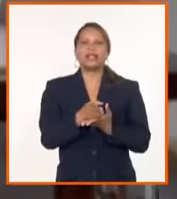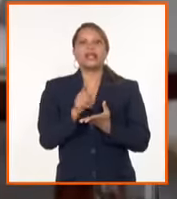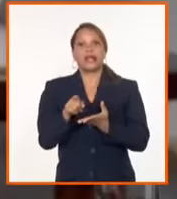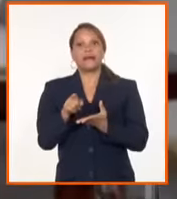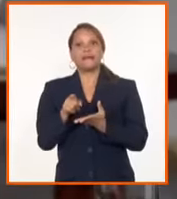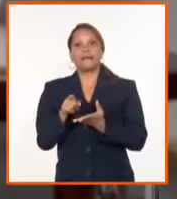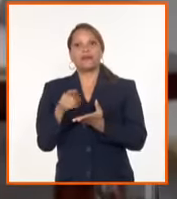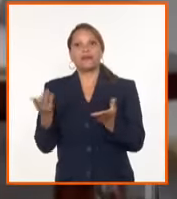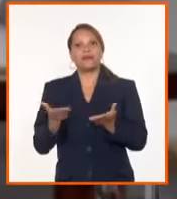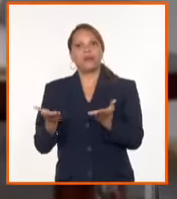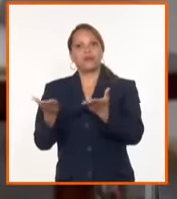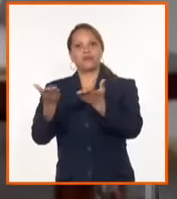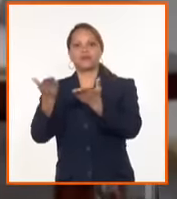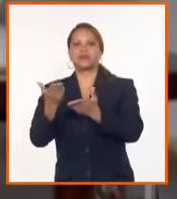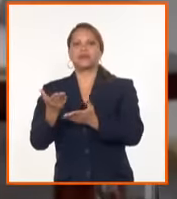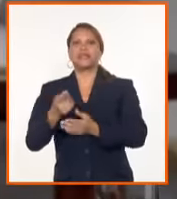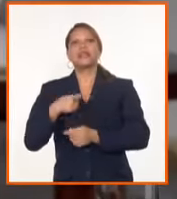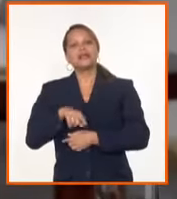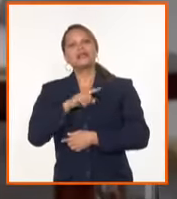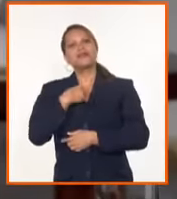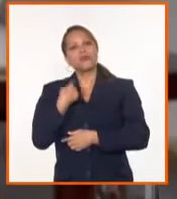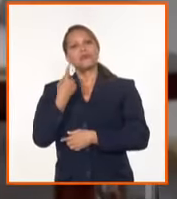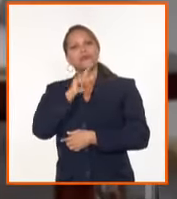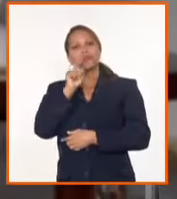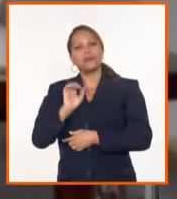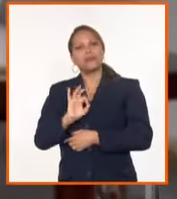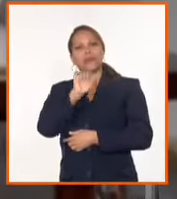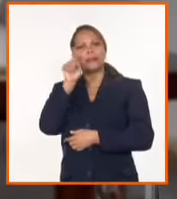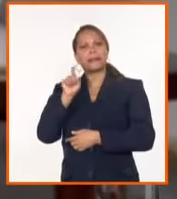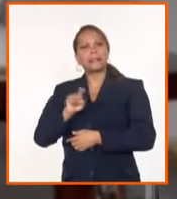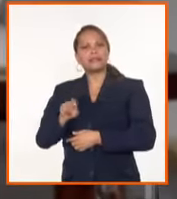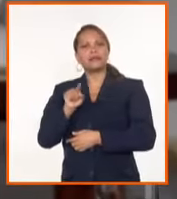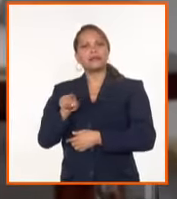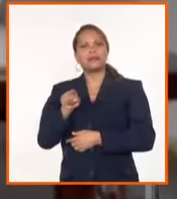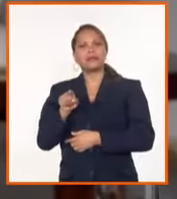ritmo que lleva, y por eso esa pregunta que puede parecer